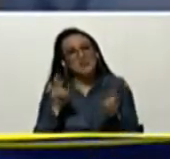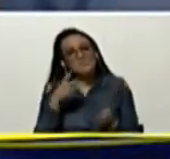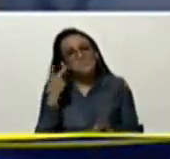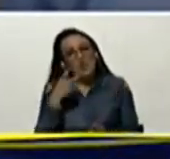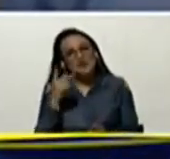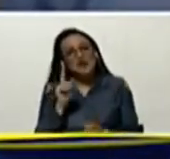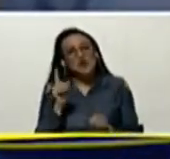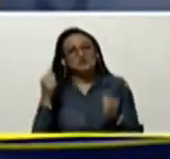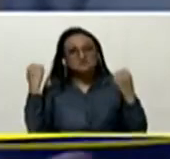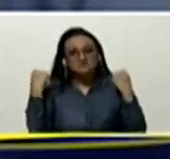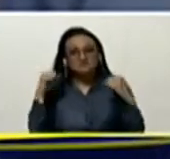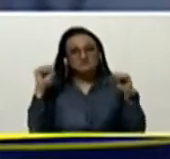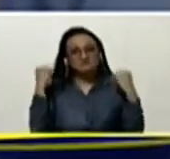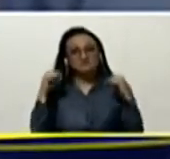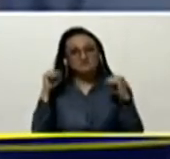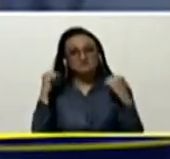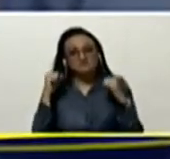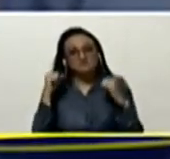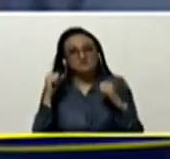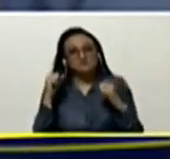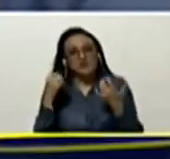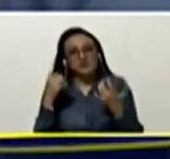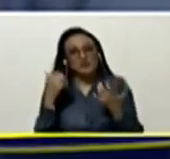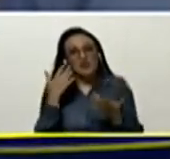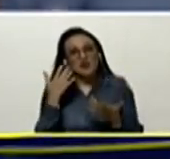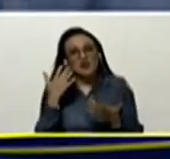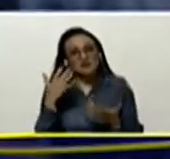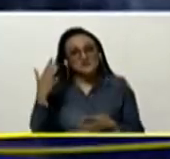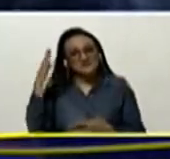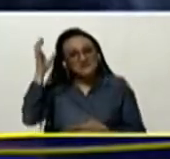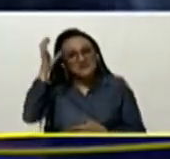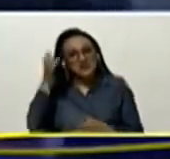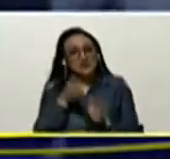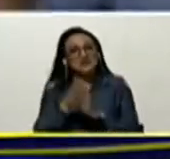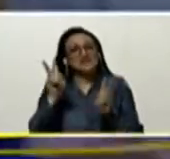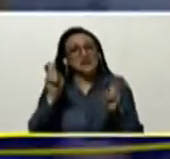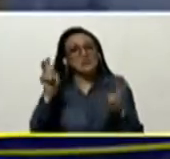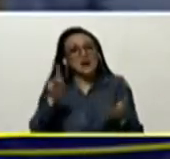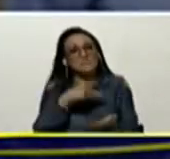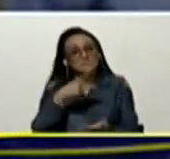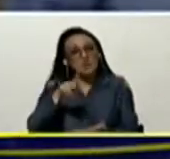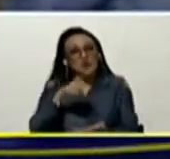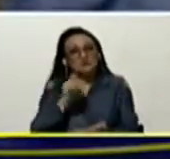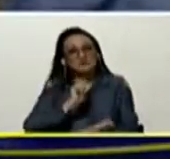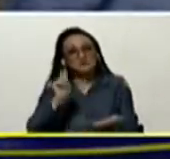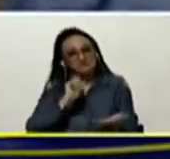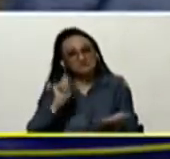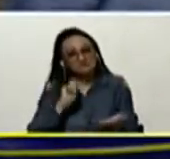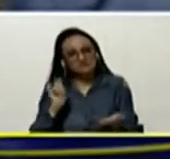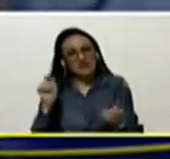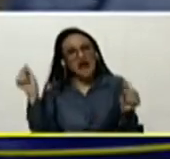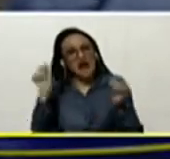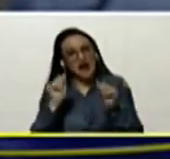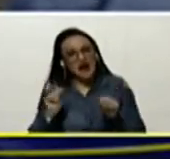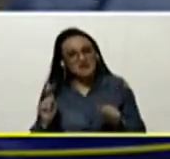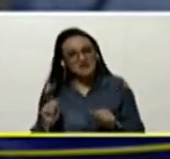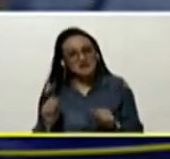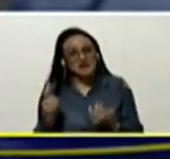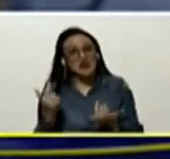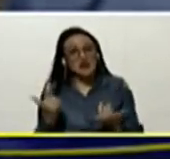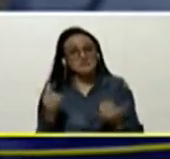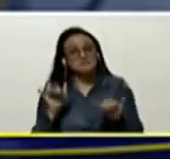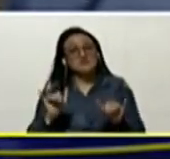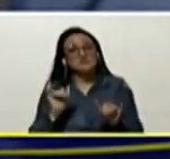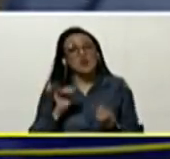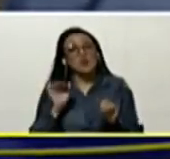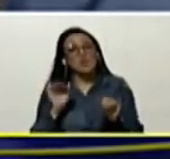como ensayista, como crítico literario, como cronista sobre la cultura, el arte y también el momento revolucionario.